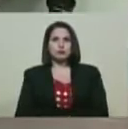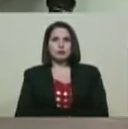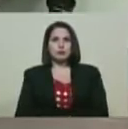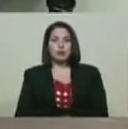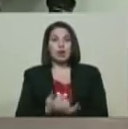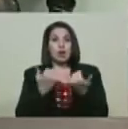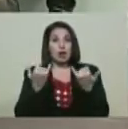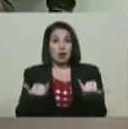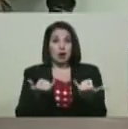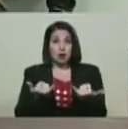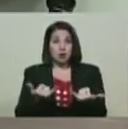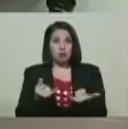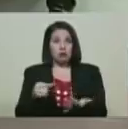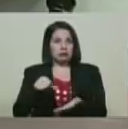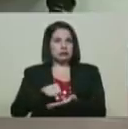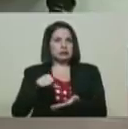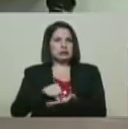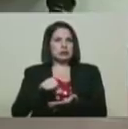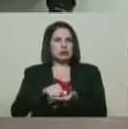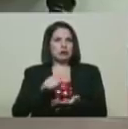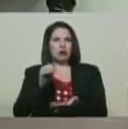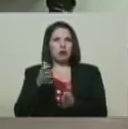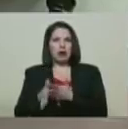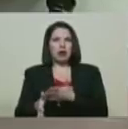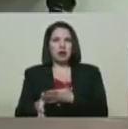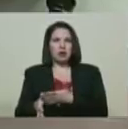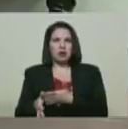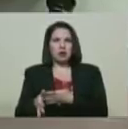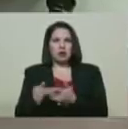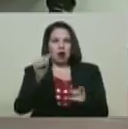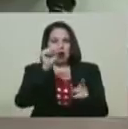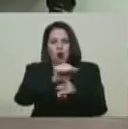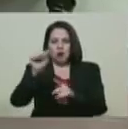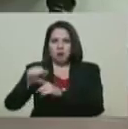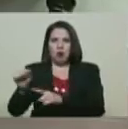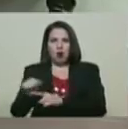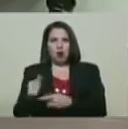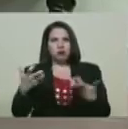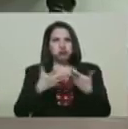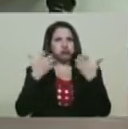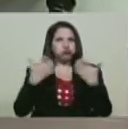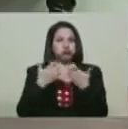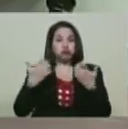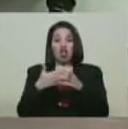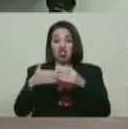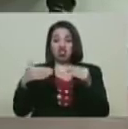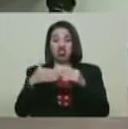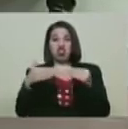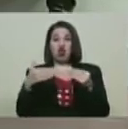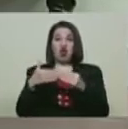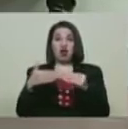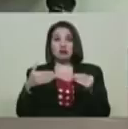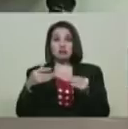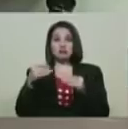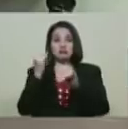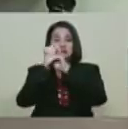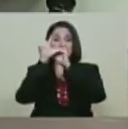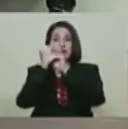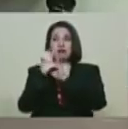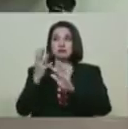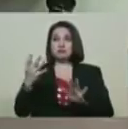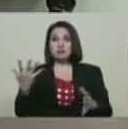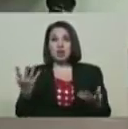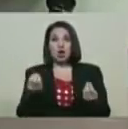Ahora, el centro de todo esto, ustedes saben, es derrotar la guerra económica del dólar today. Y amerita que una